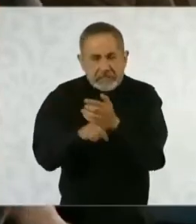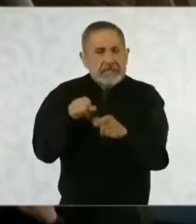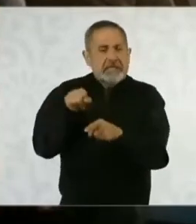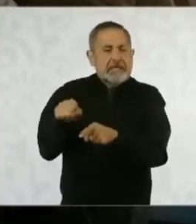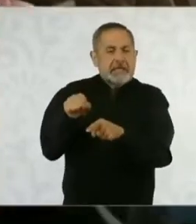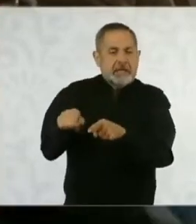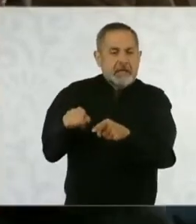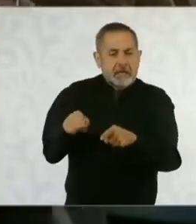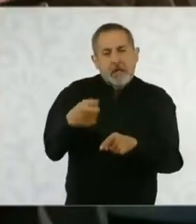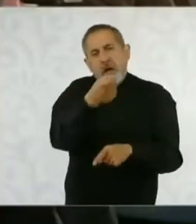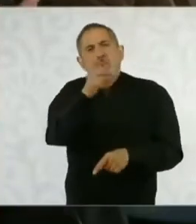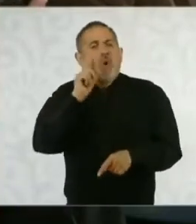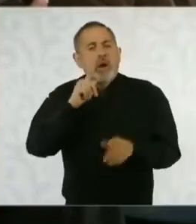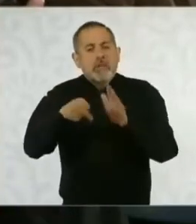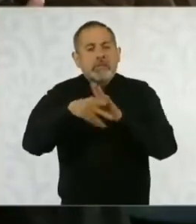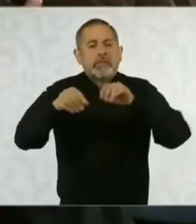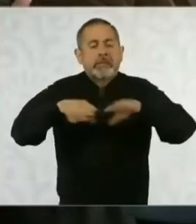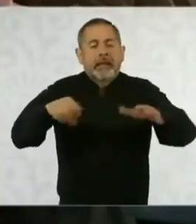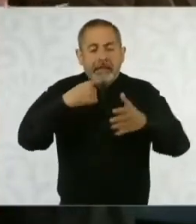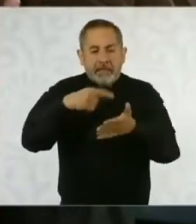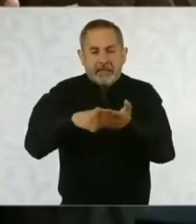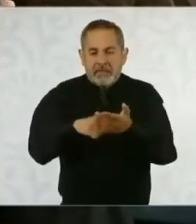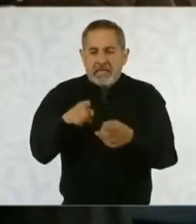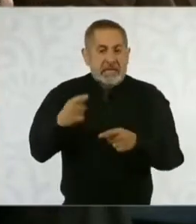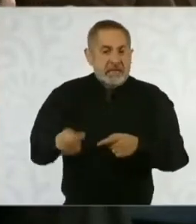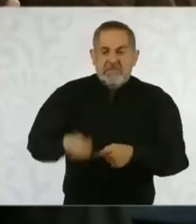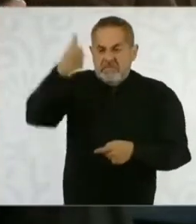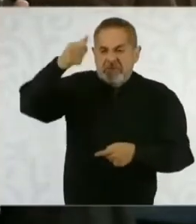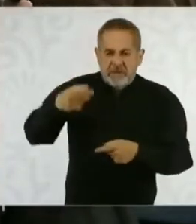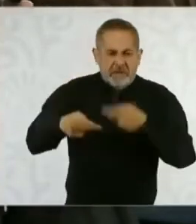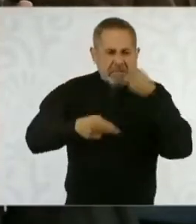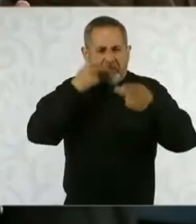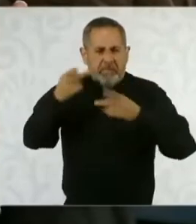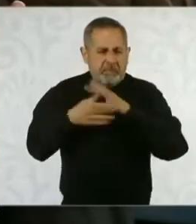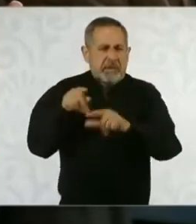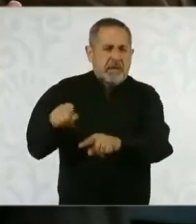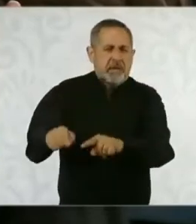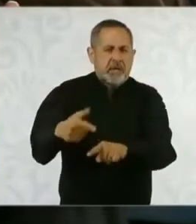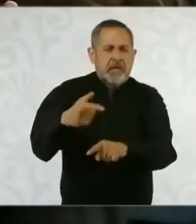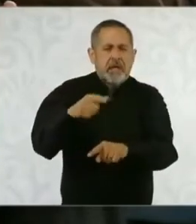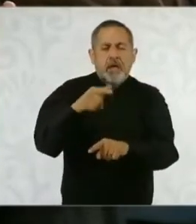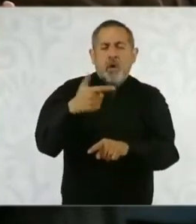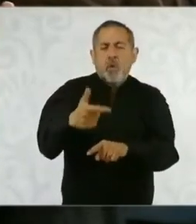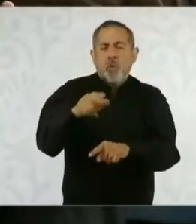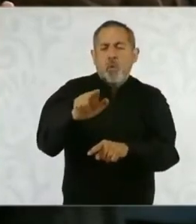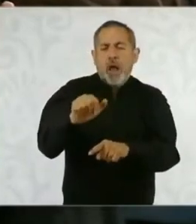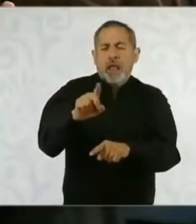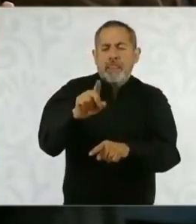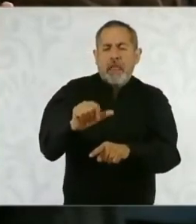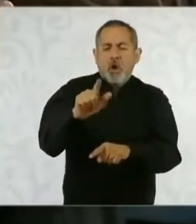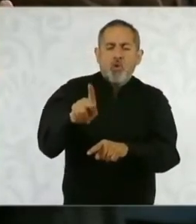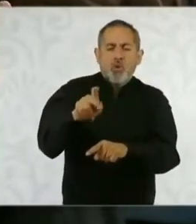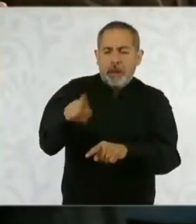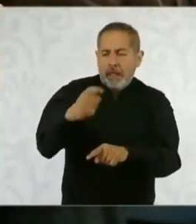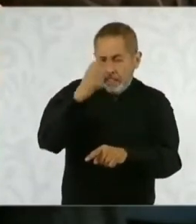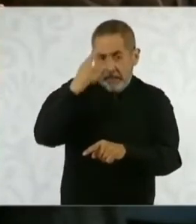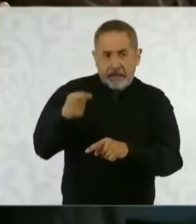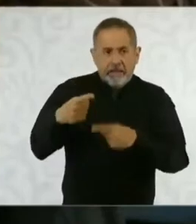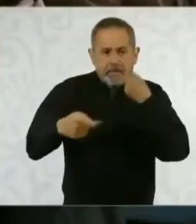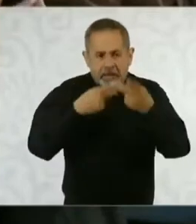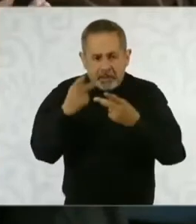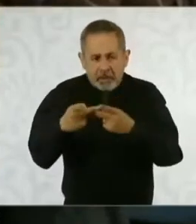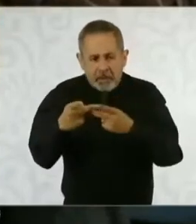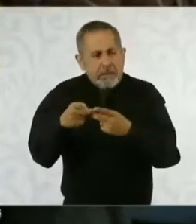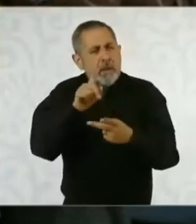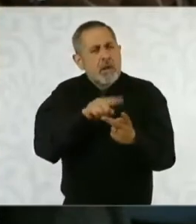una columnista que la que abrió fuego, bueno, abrió la plática fue Guadalupe Tadei, pero también nos llama la atención el tema de